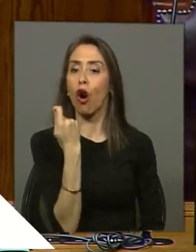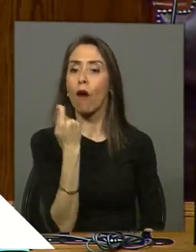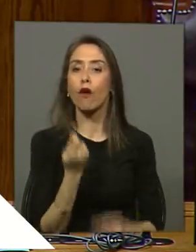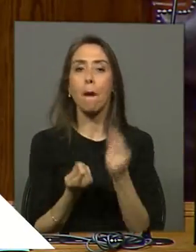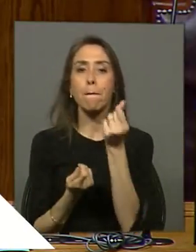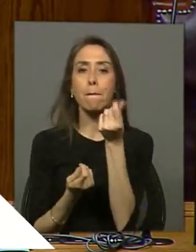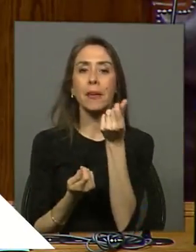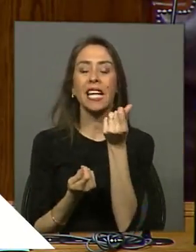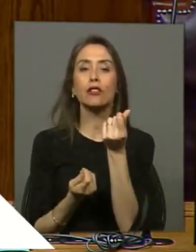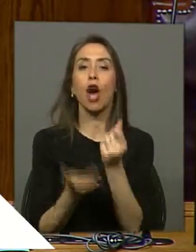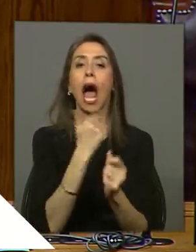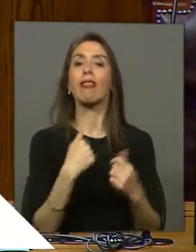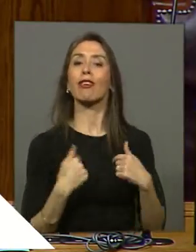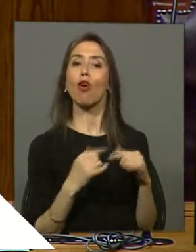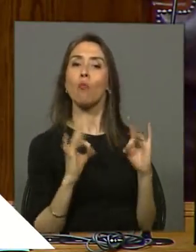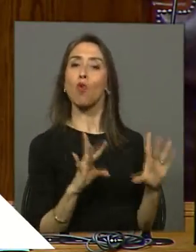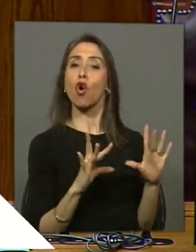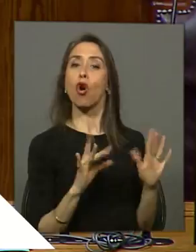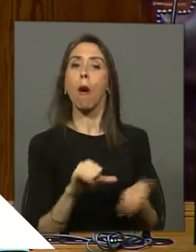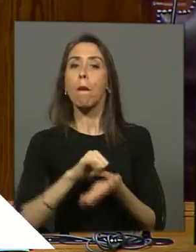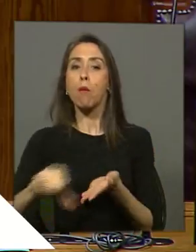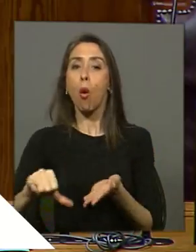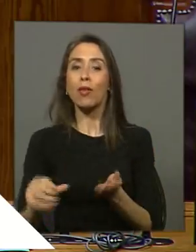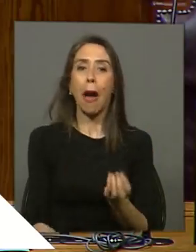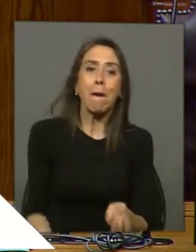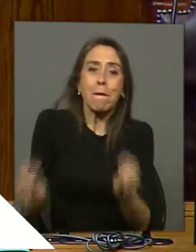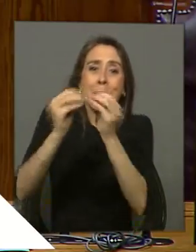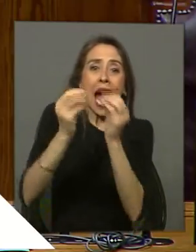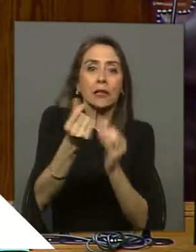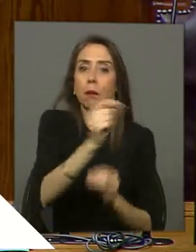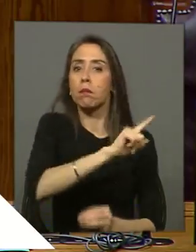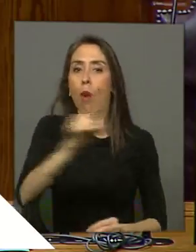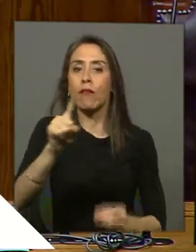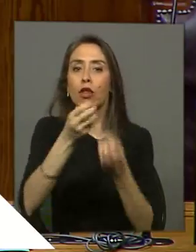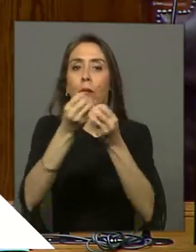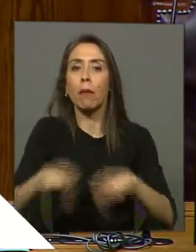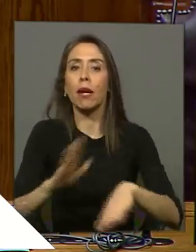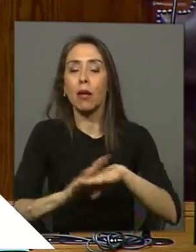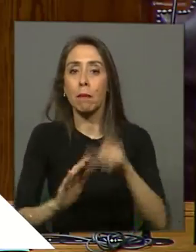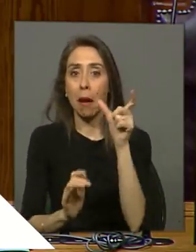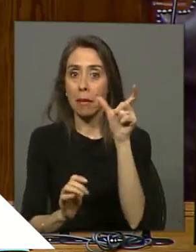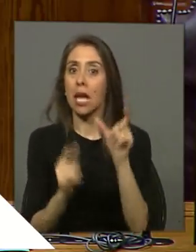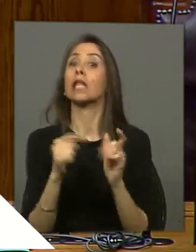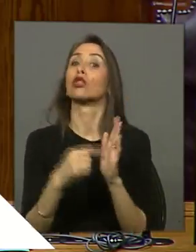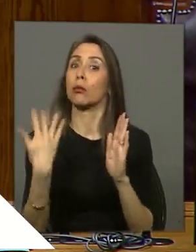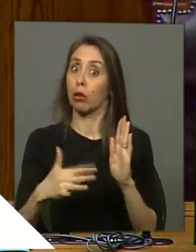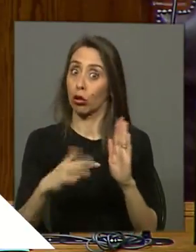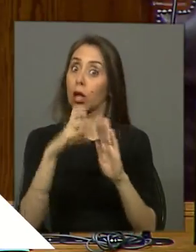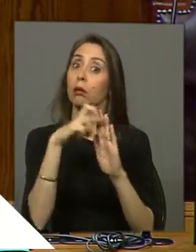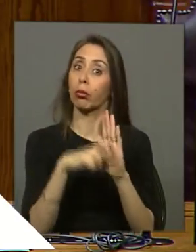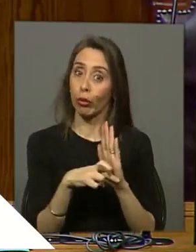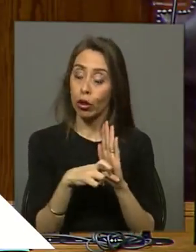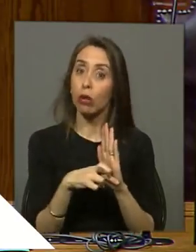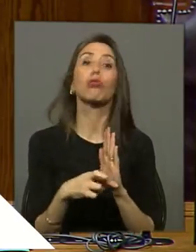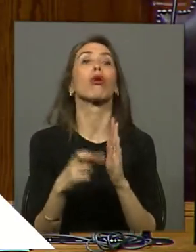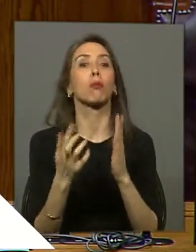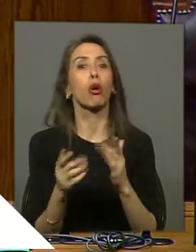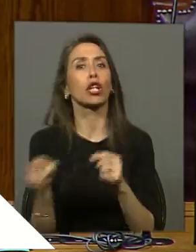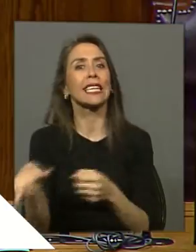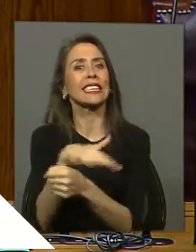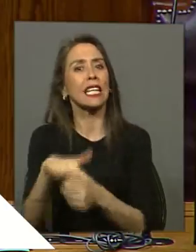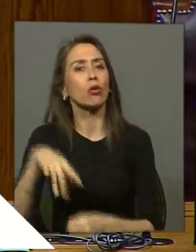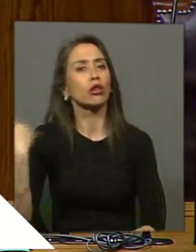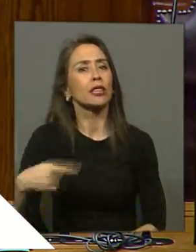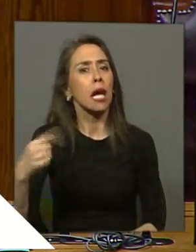precio o tarifa prefijada, multas o recargos, siendo este un punto relevante de la iniciativa, por cuanto permite abordar una de las situaciones